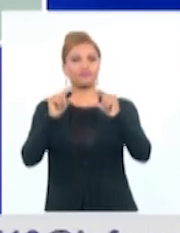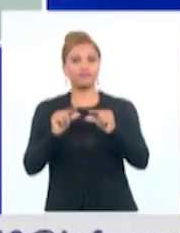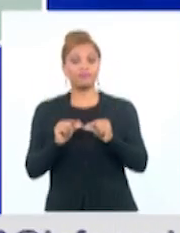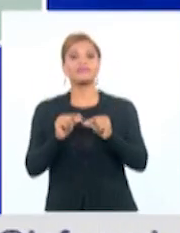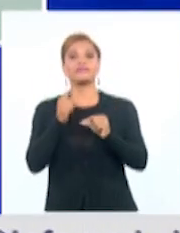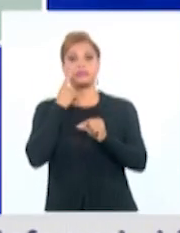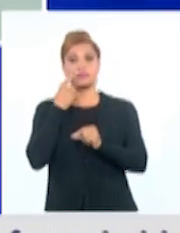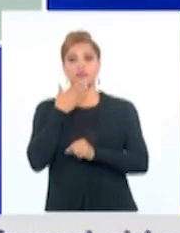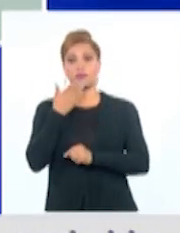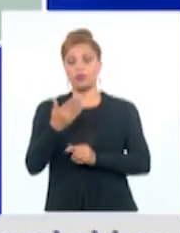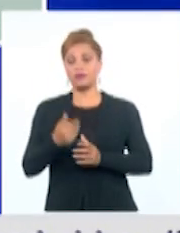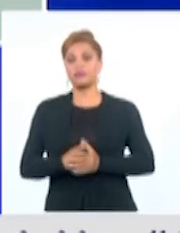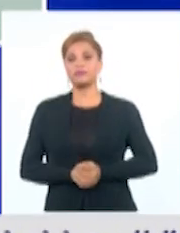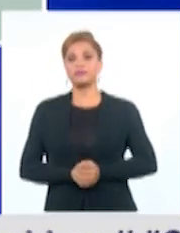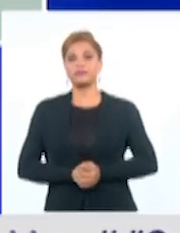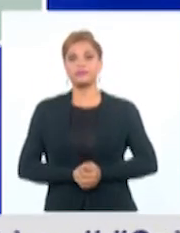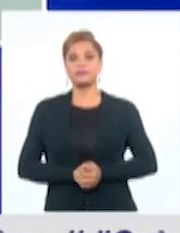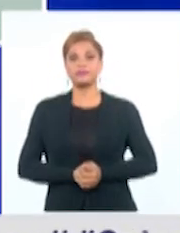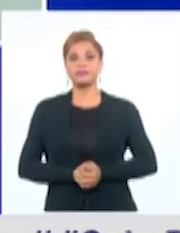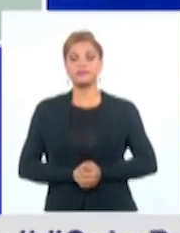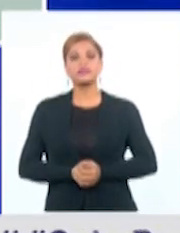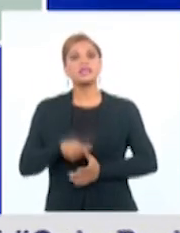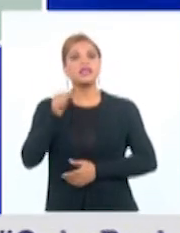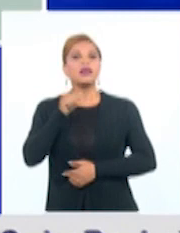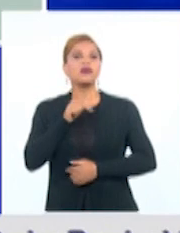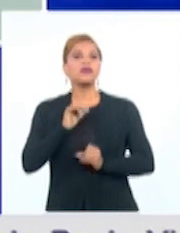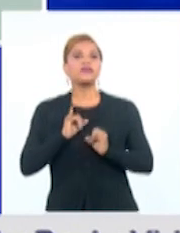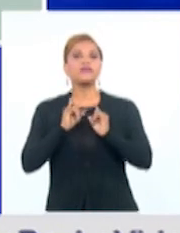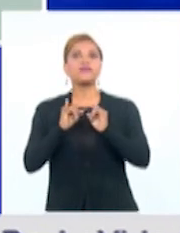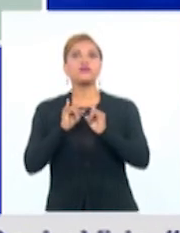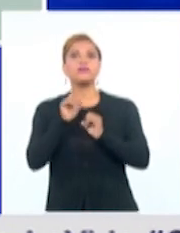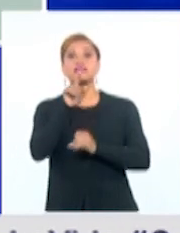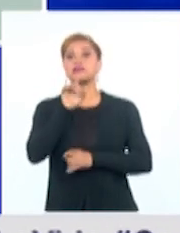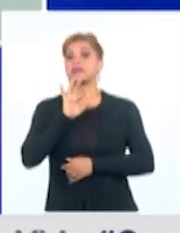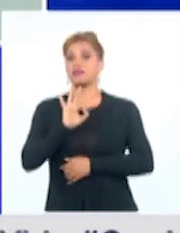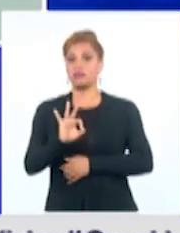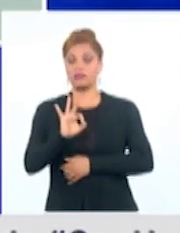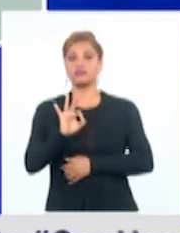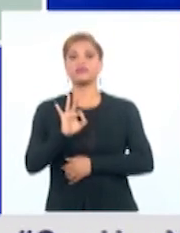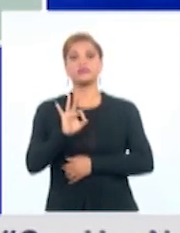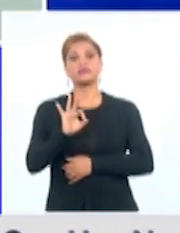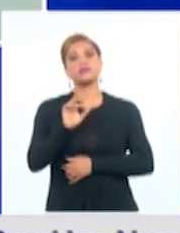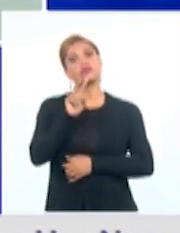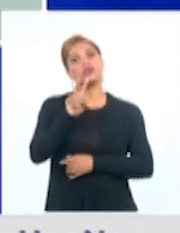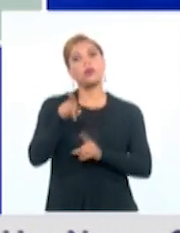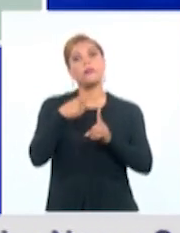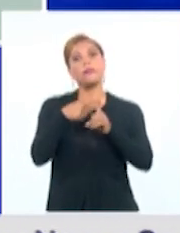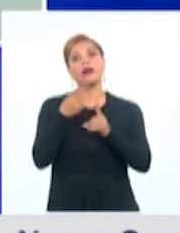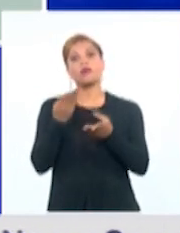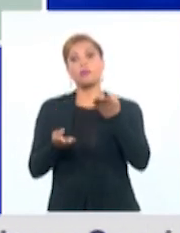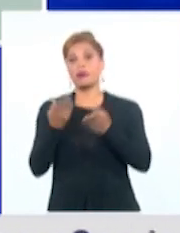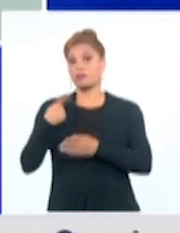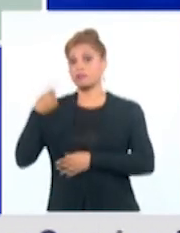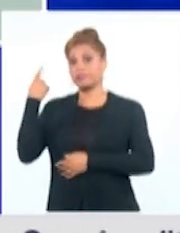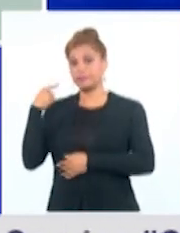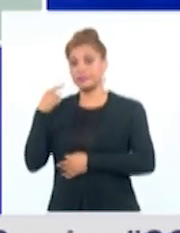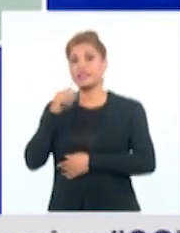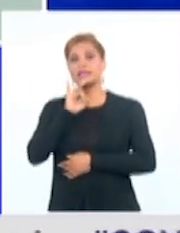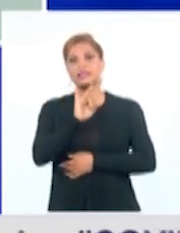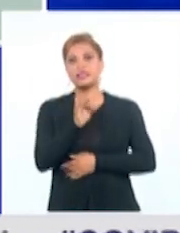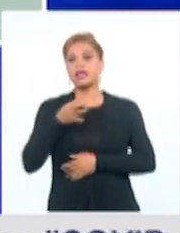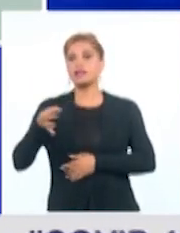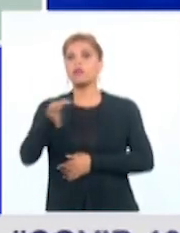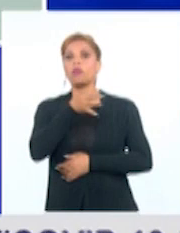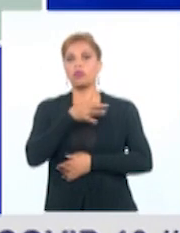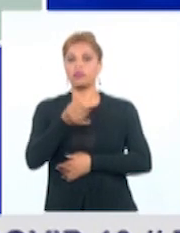casos positivos autóctonos. Hoy reporta 18, 2 casos más que la jornada anterior en 7 de sus